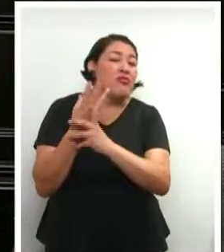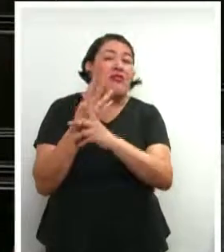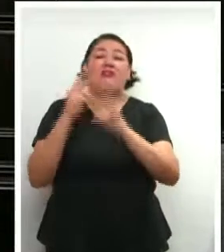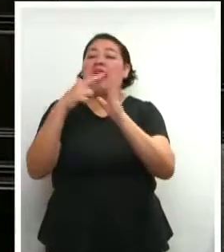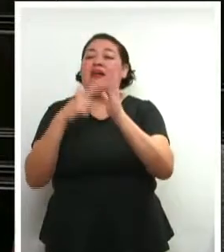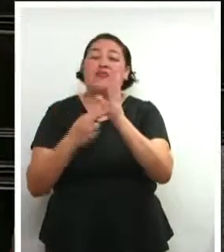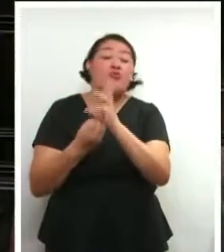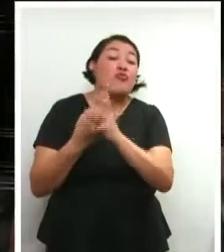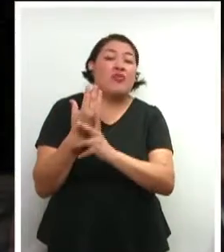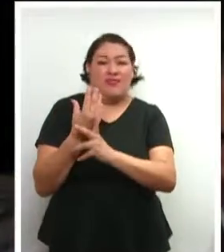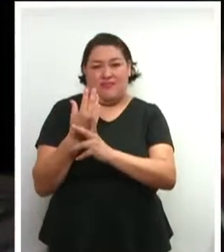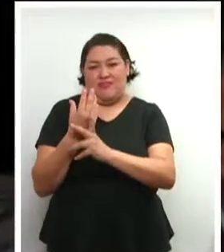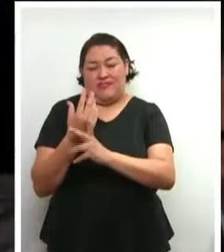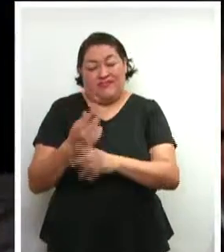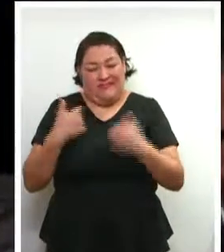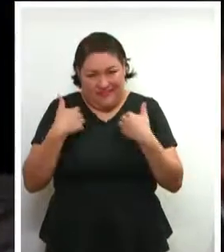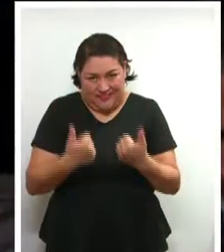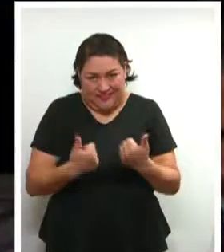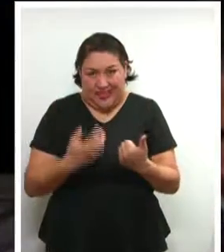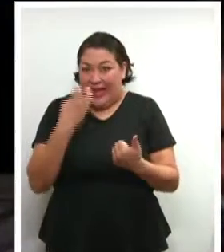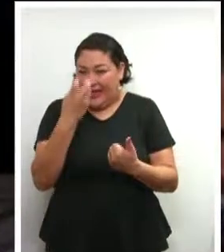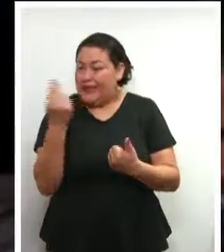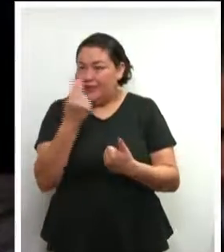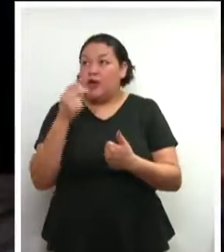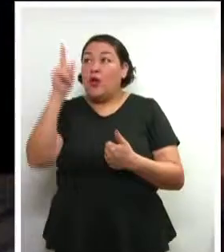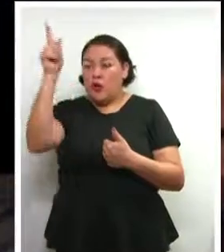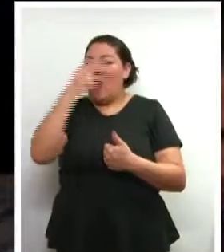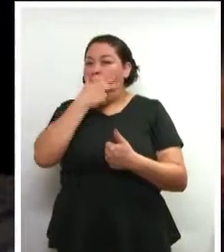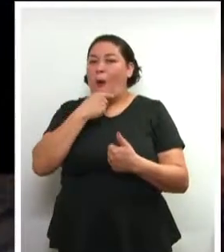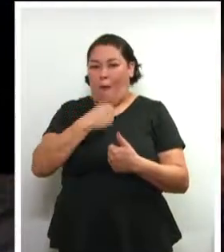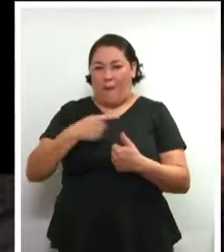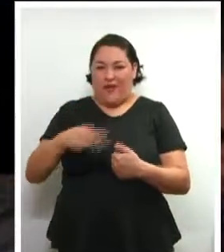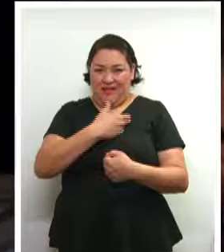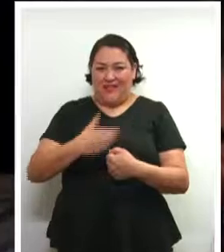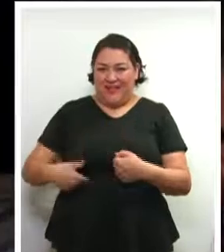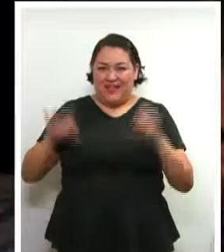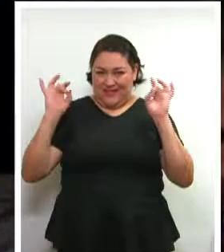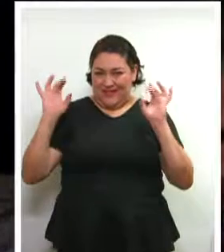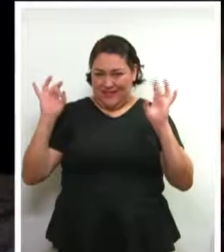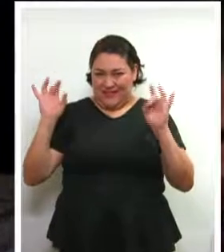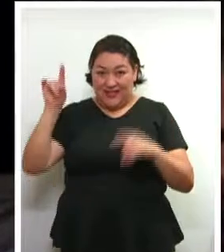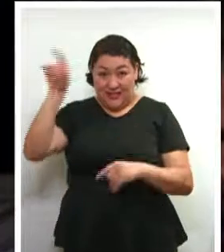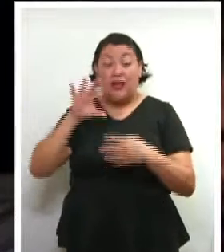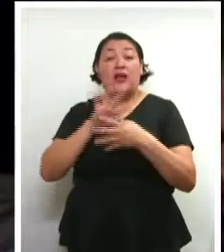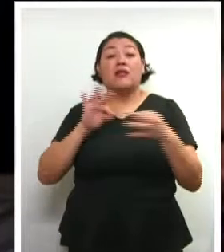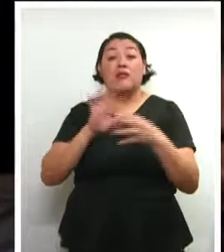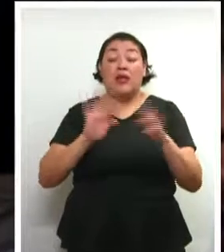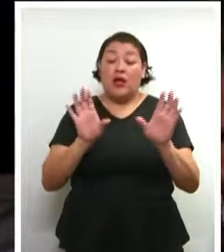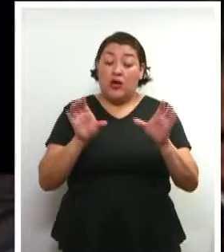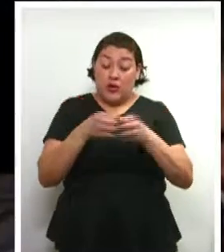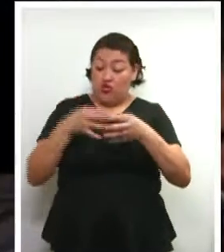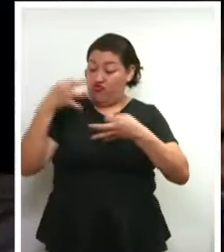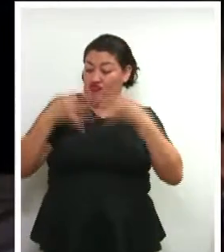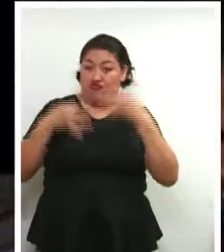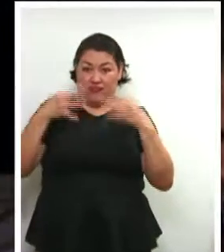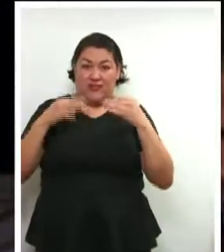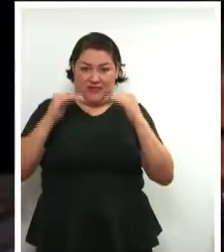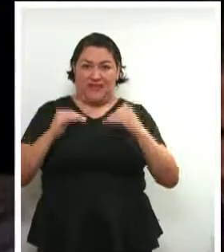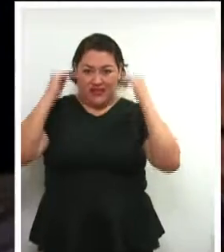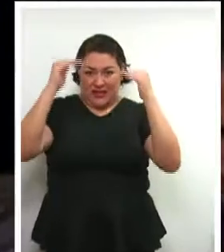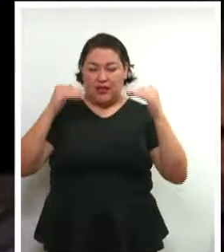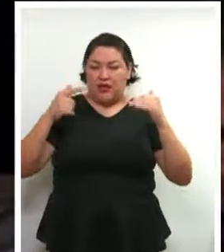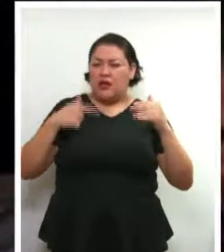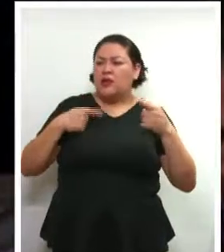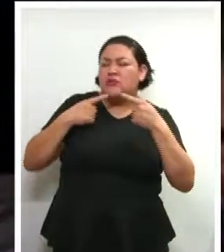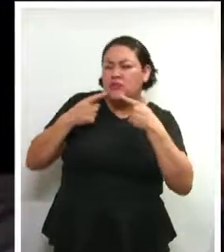si estamos previendo, o se está previendo por parte del jefe de gobierno, un tribunal constitucional local, en el cual creo que hay muchos puntos de